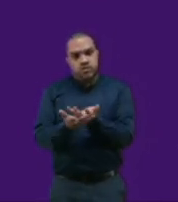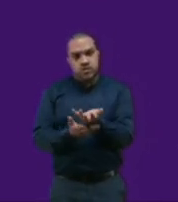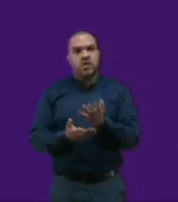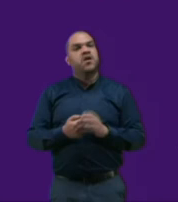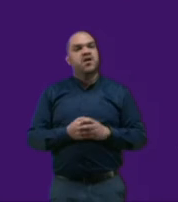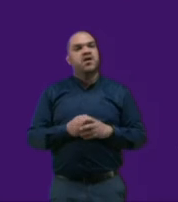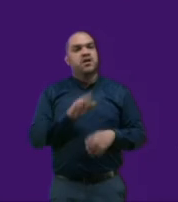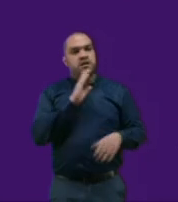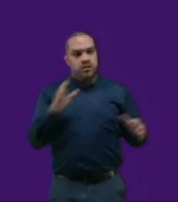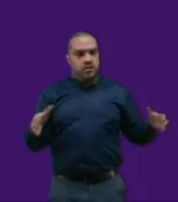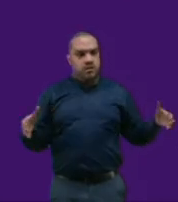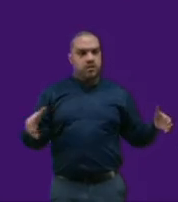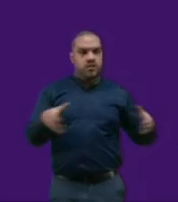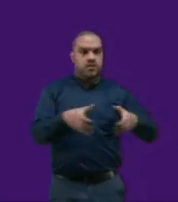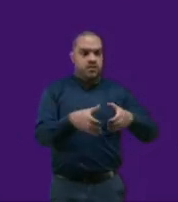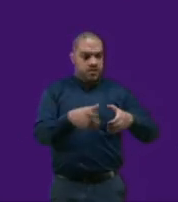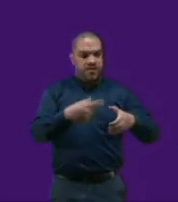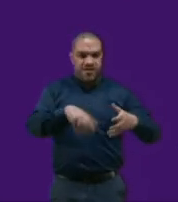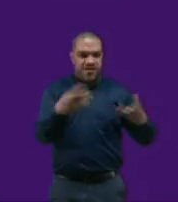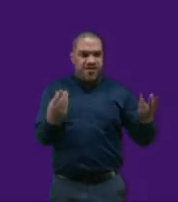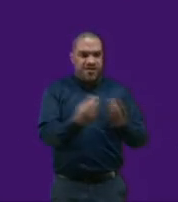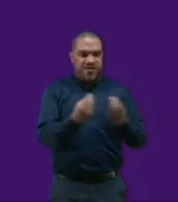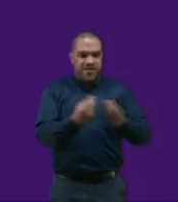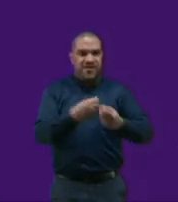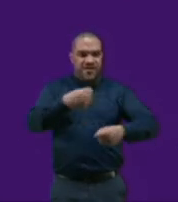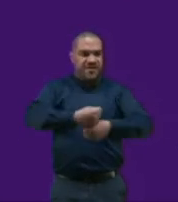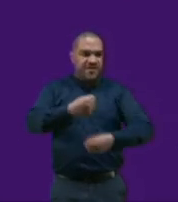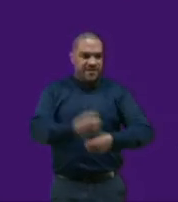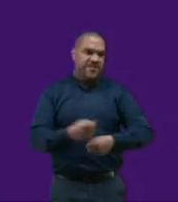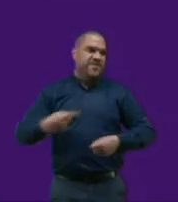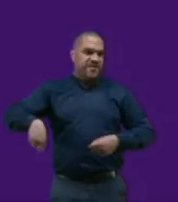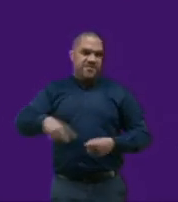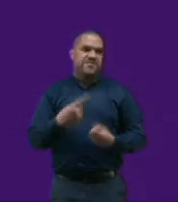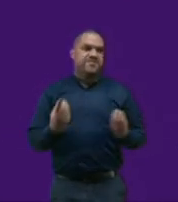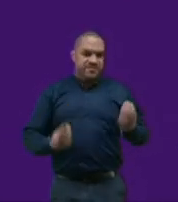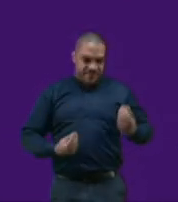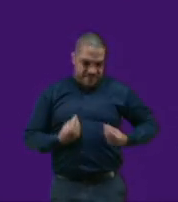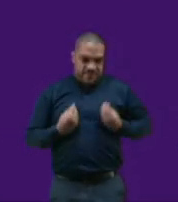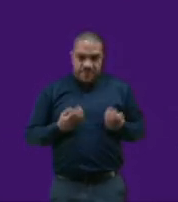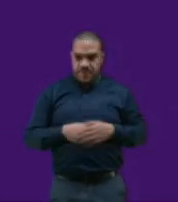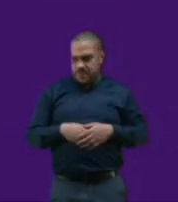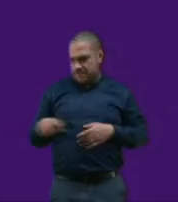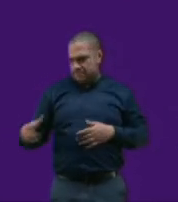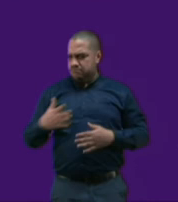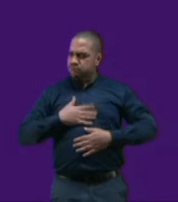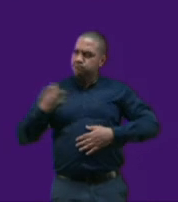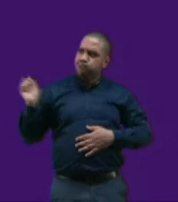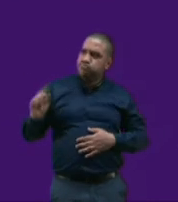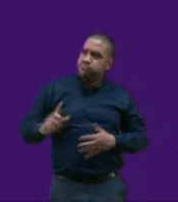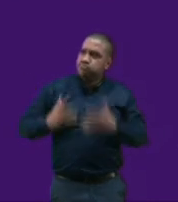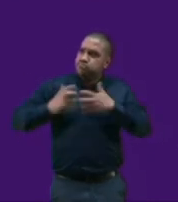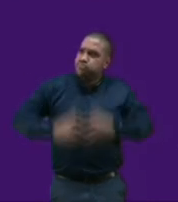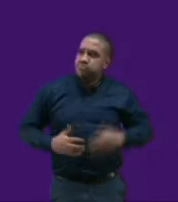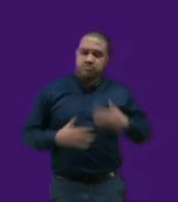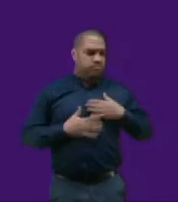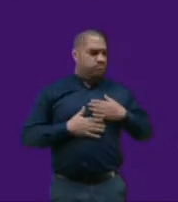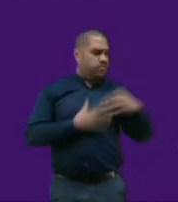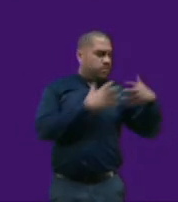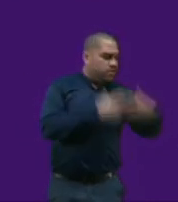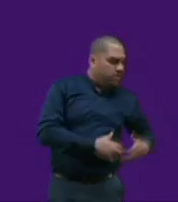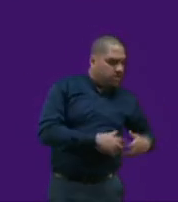colegas que han vivido la vida de entrepreneur, de emprendedor por mucho tiempo y tienen muchísimo que aportar. Así es de